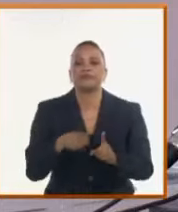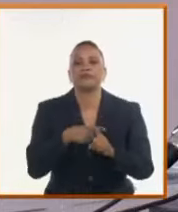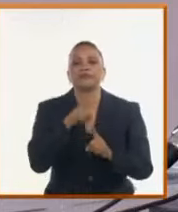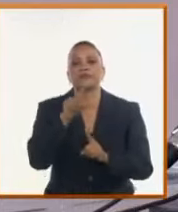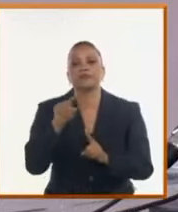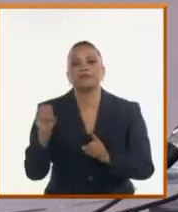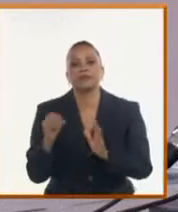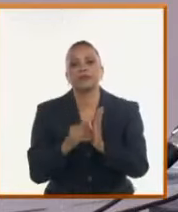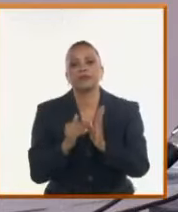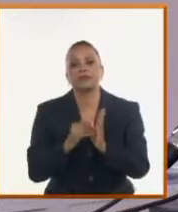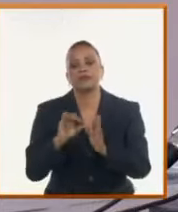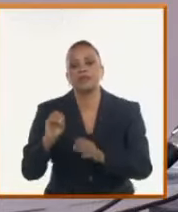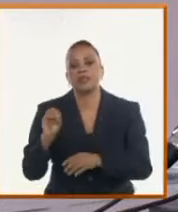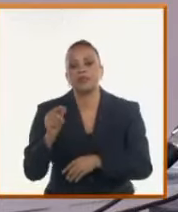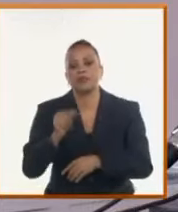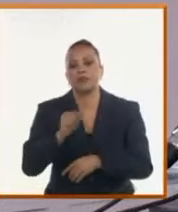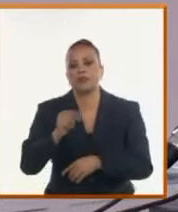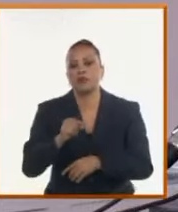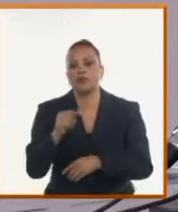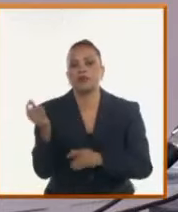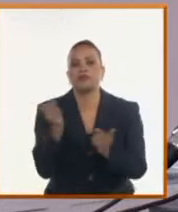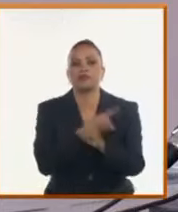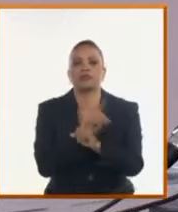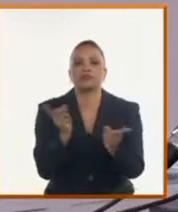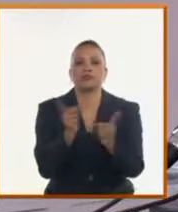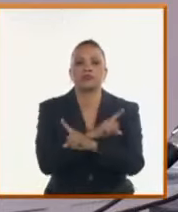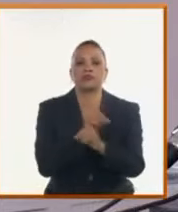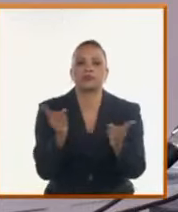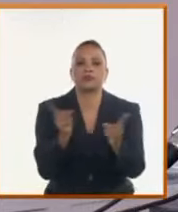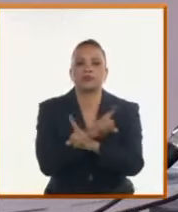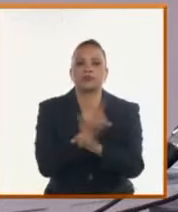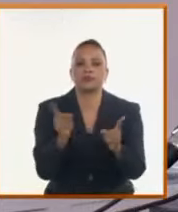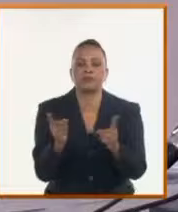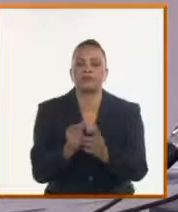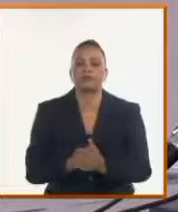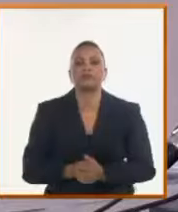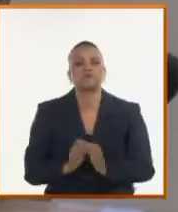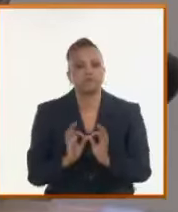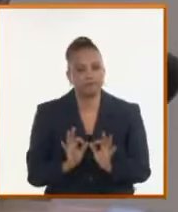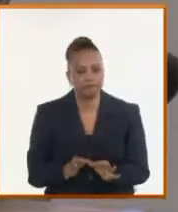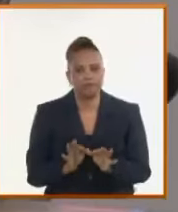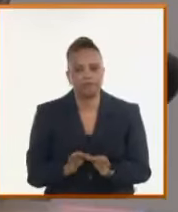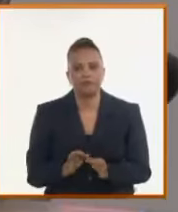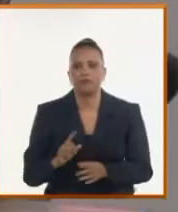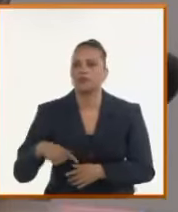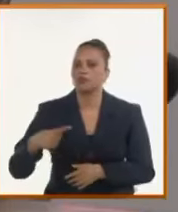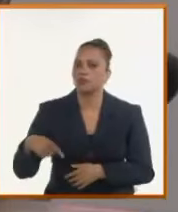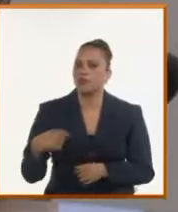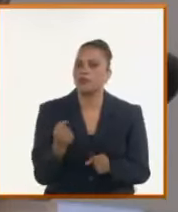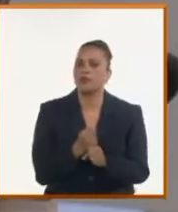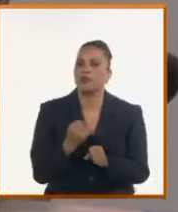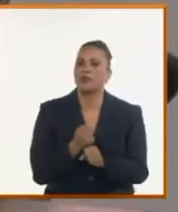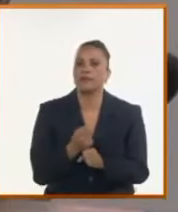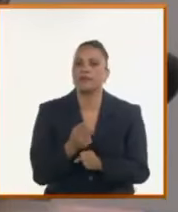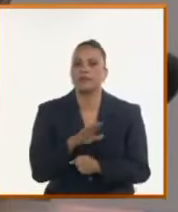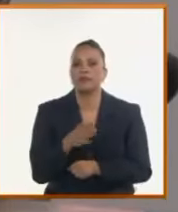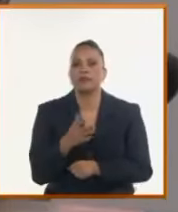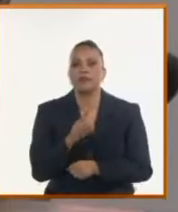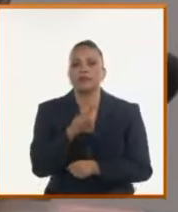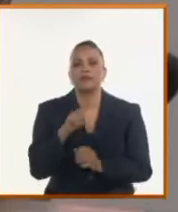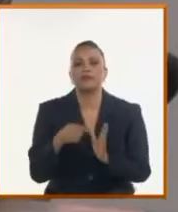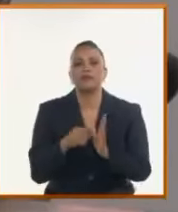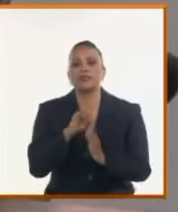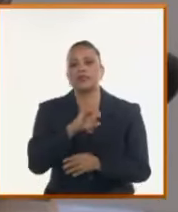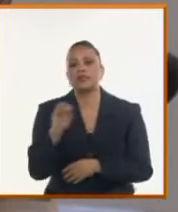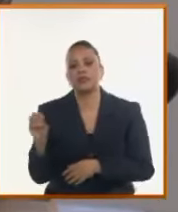transportan diariamente en los trenes nacionales en ida o vuelta según según corresponde correcto o sea cada día estamos transportando aproximadamente 1600